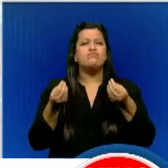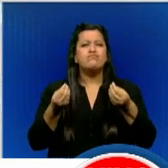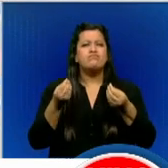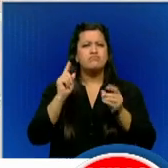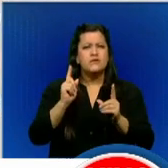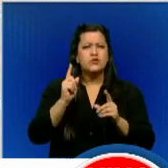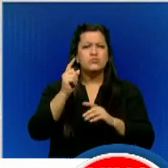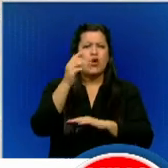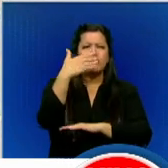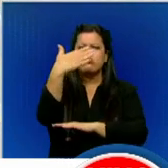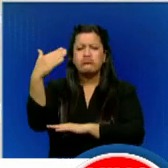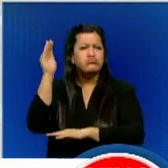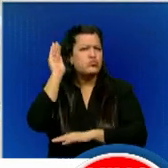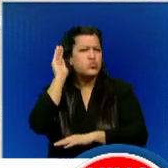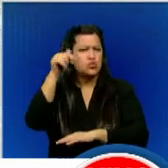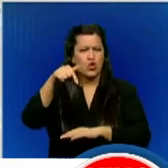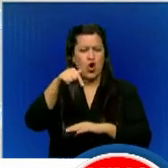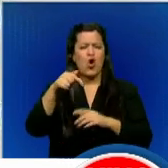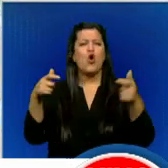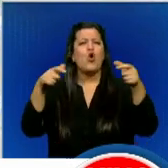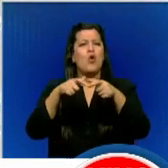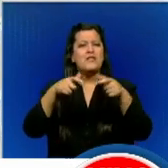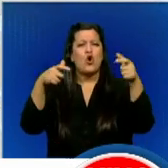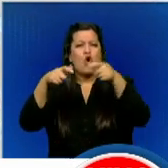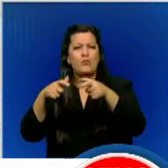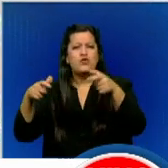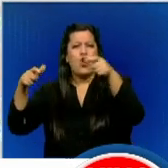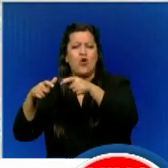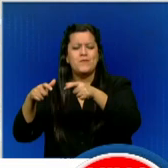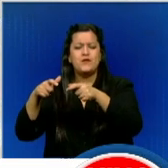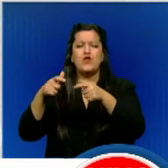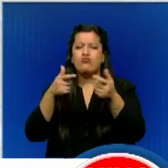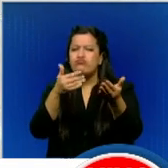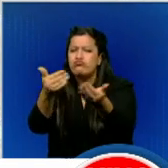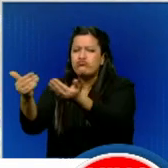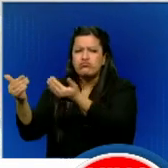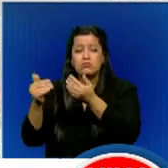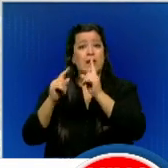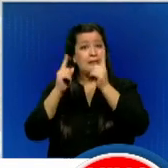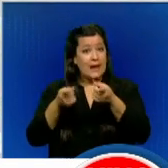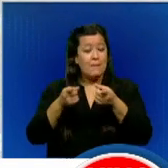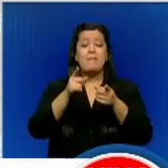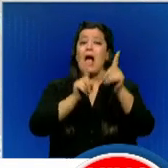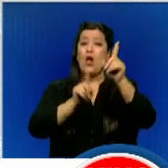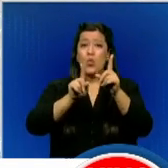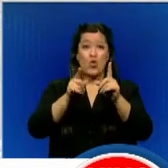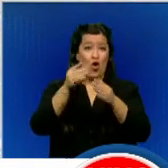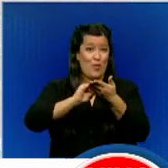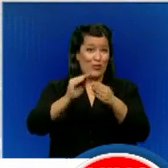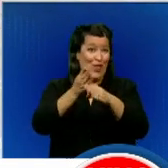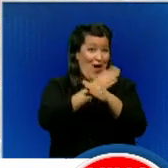escuche reiteradamente en el plenario de comisiones y también lo que algunos diputados pro opinantes han